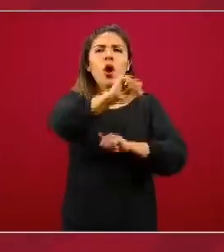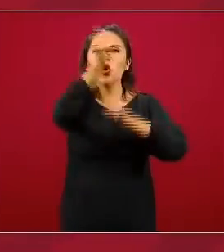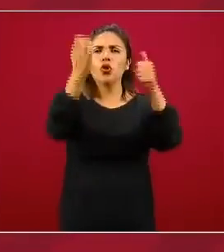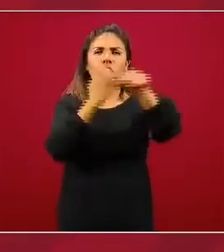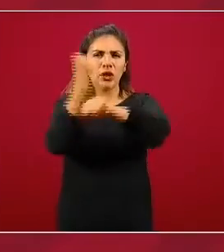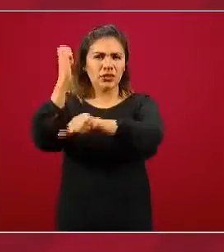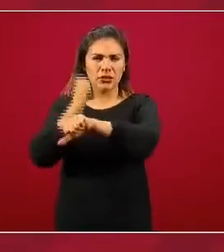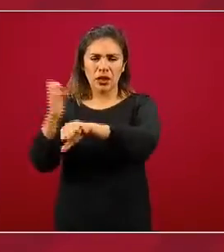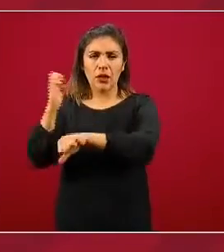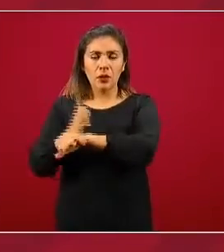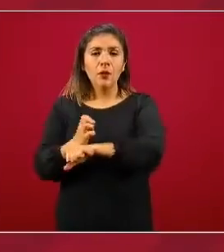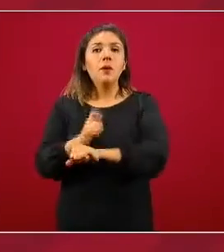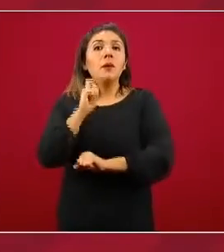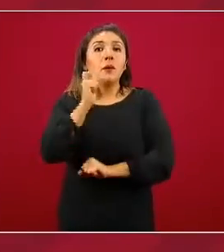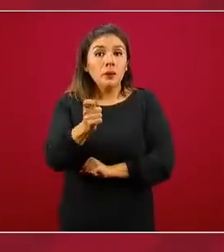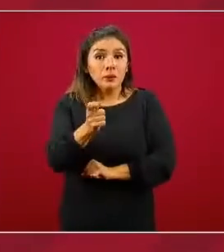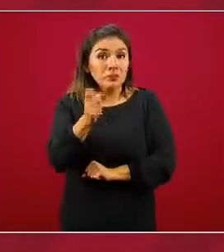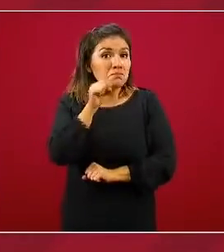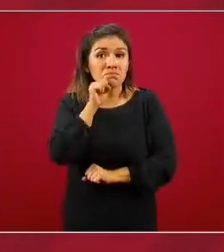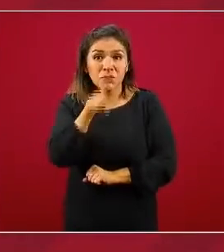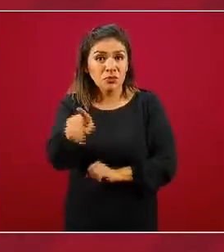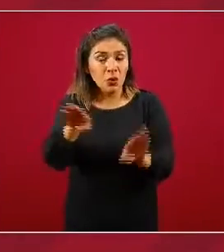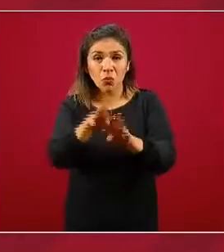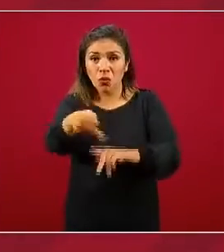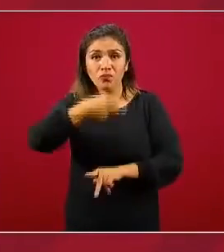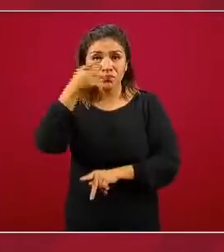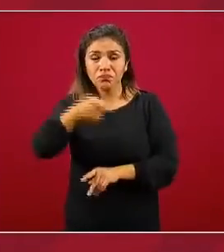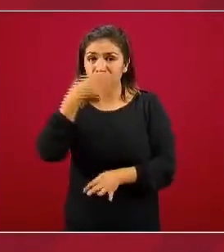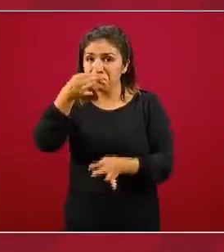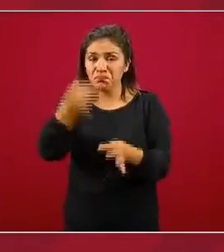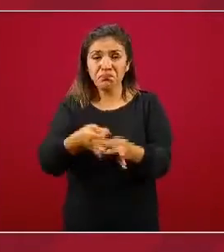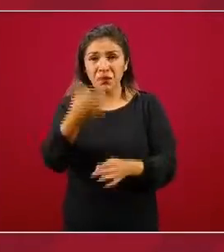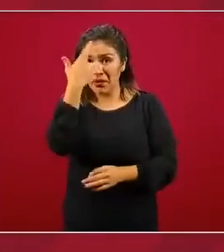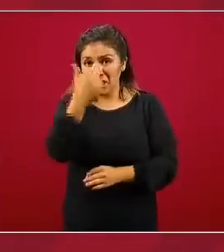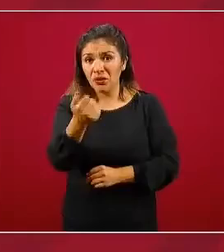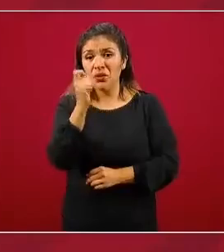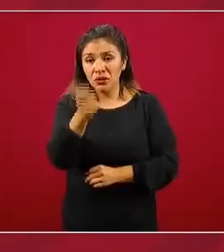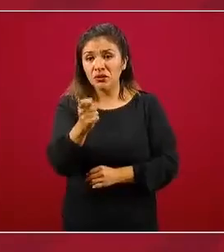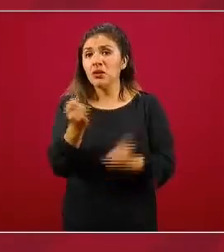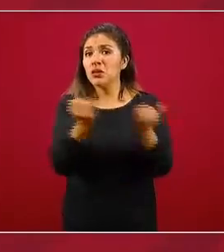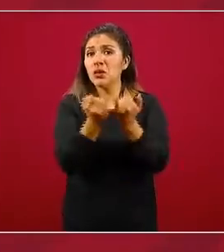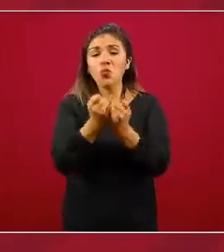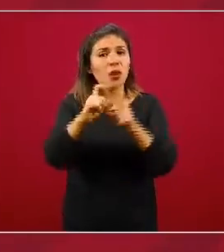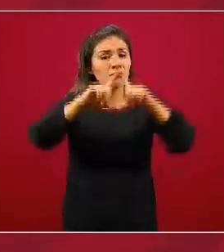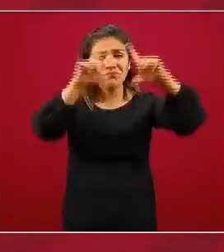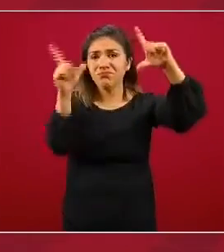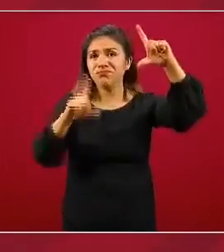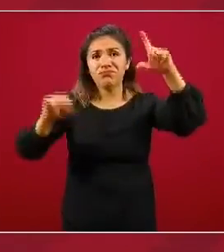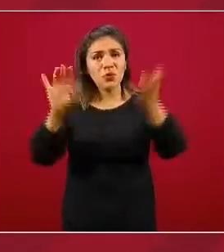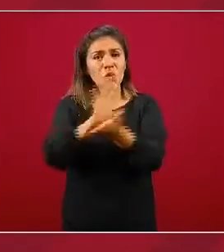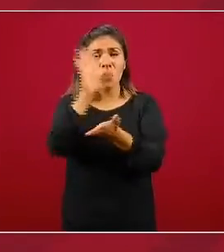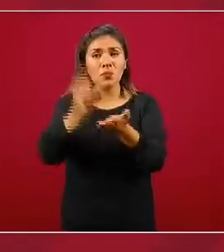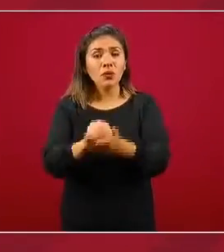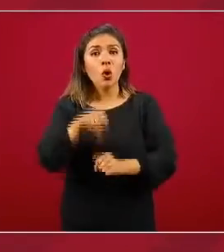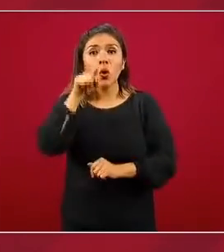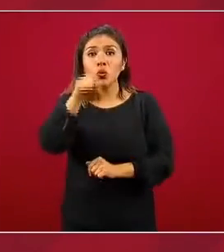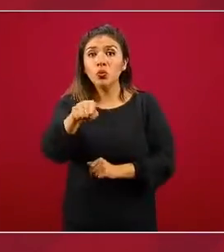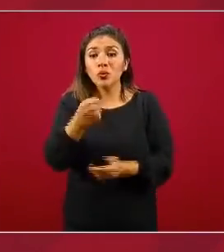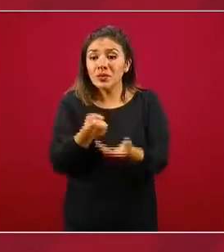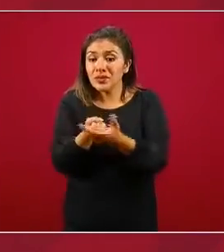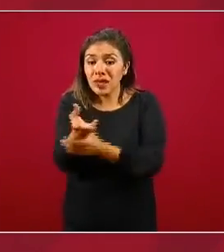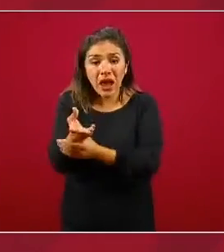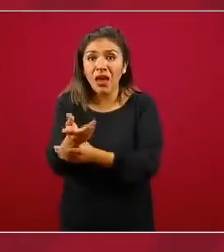entidades federativas, y es en este sentido, como usted muy correctamente dice, y aplica para todo el país: si no reducimos